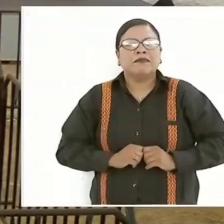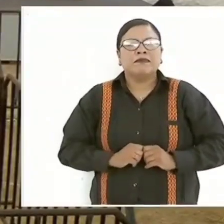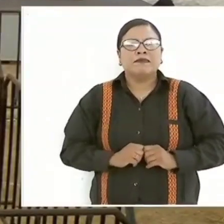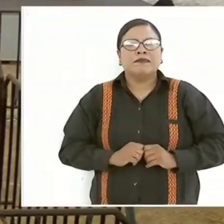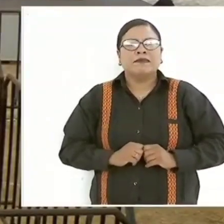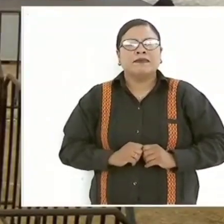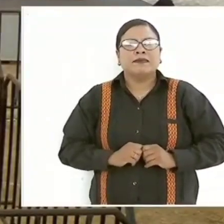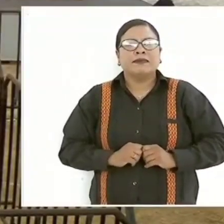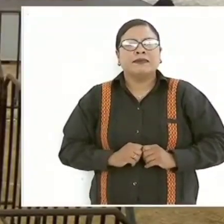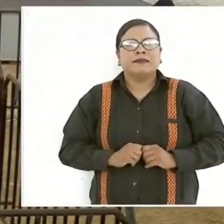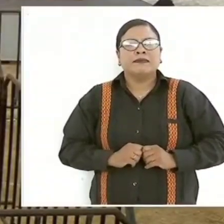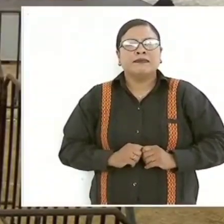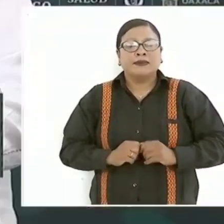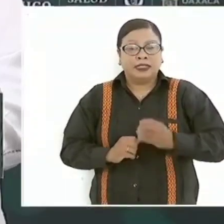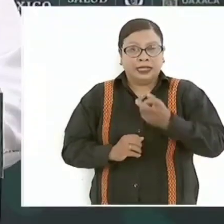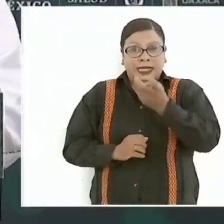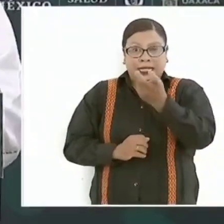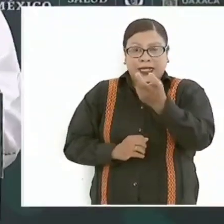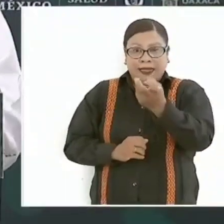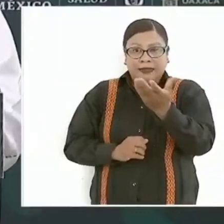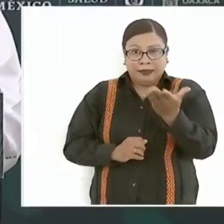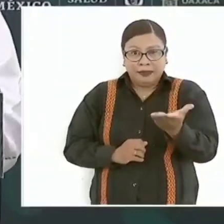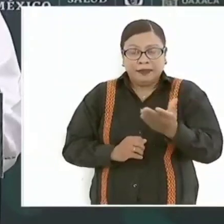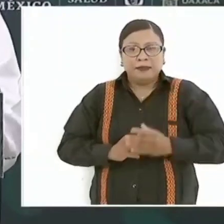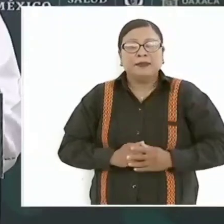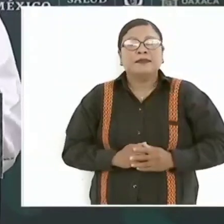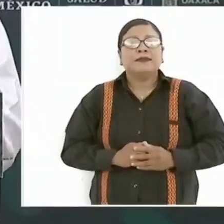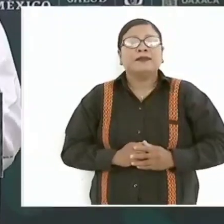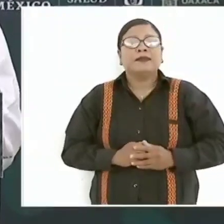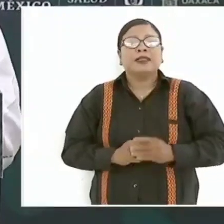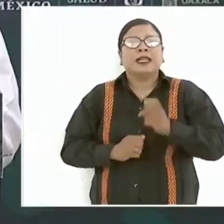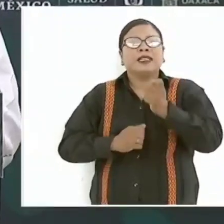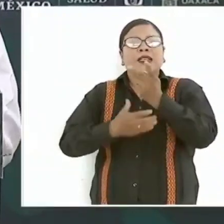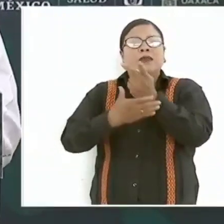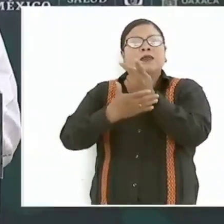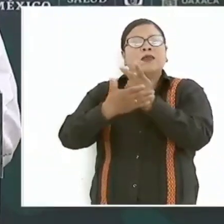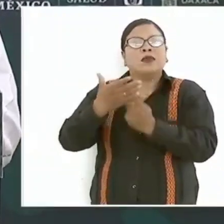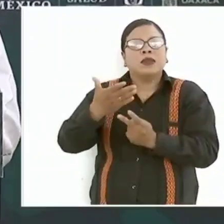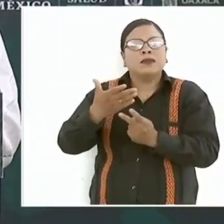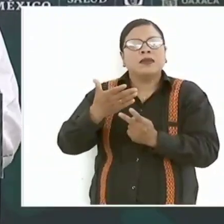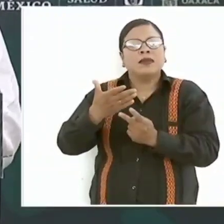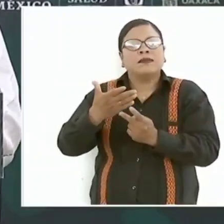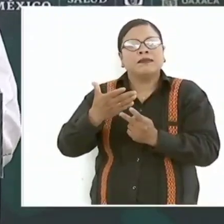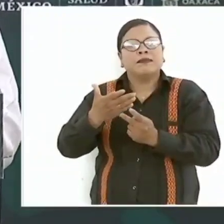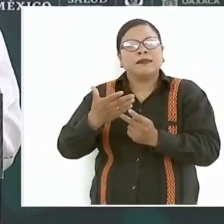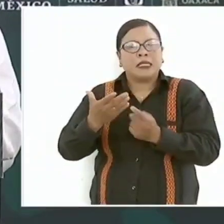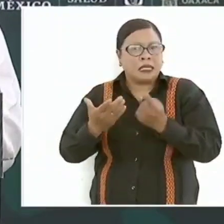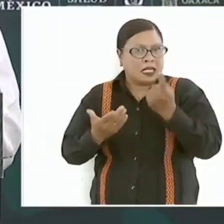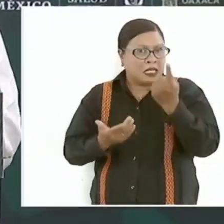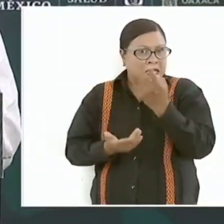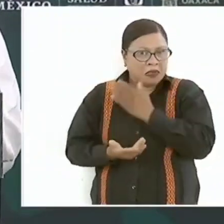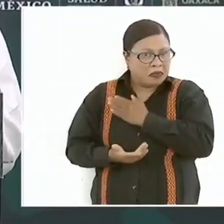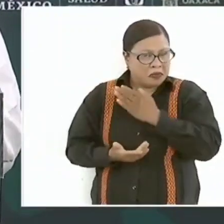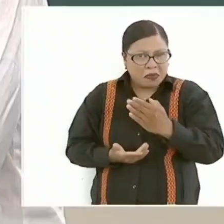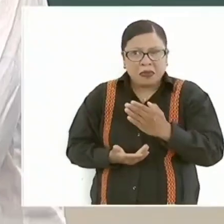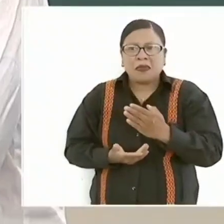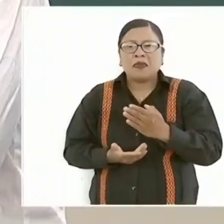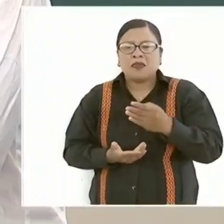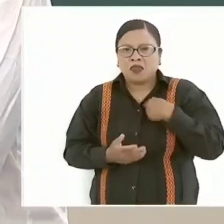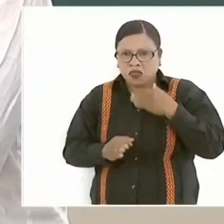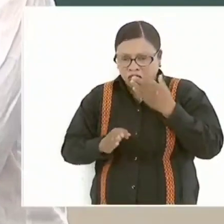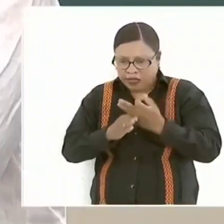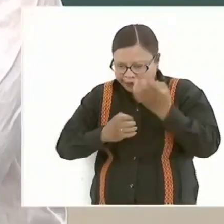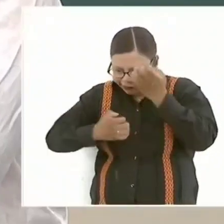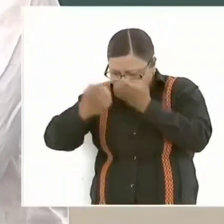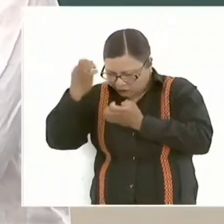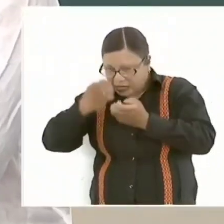se va a aplicar el programa, y qué bien que estoy revisando